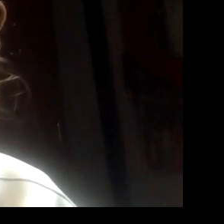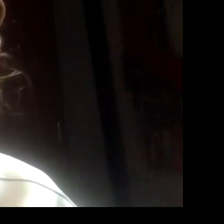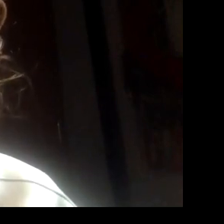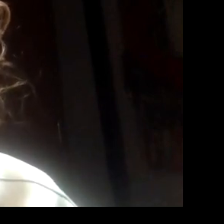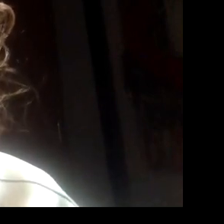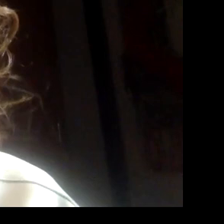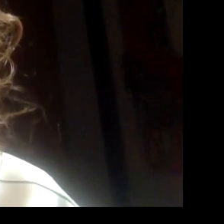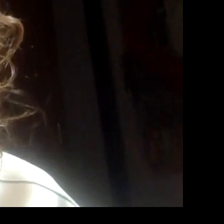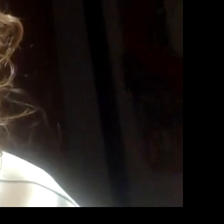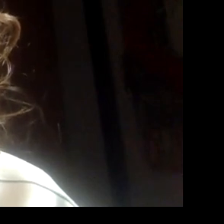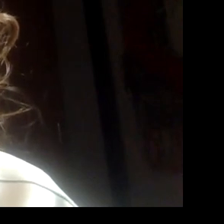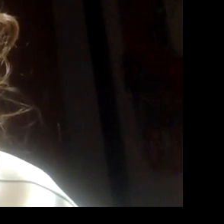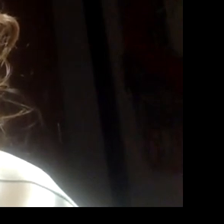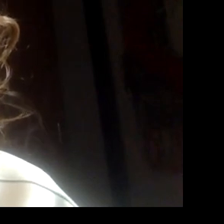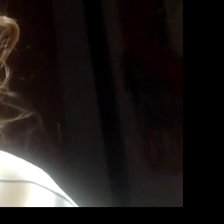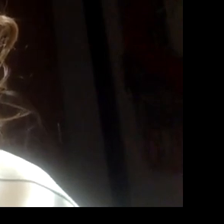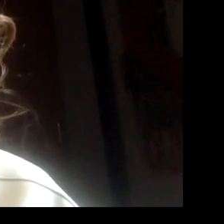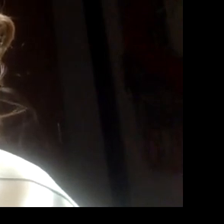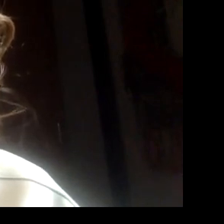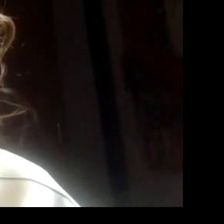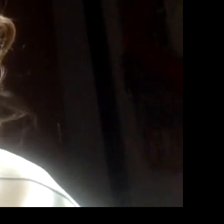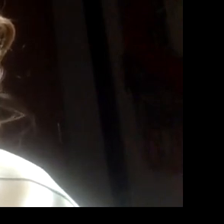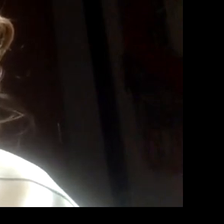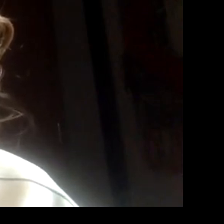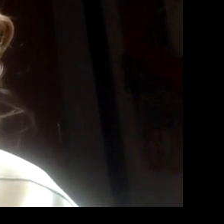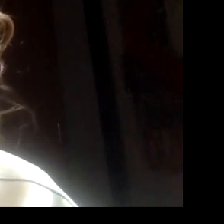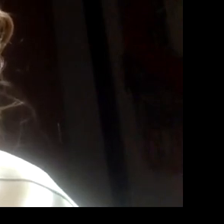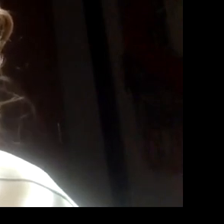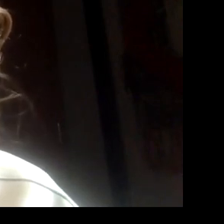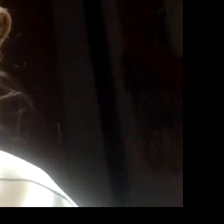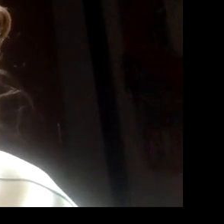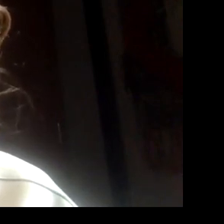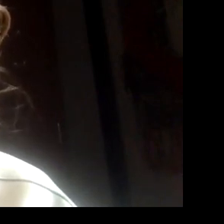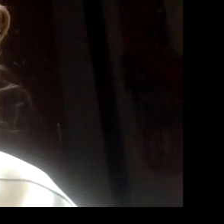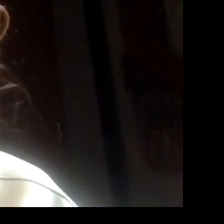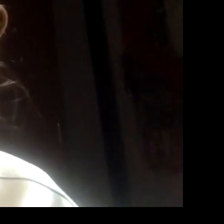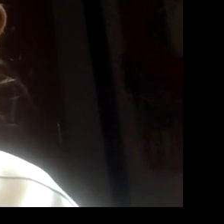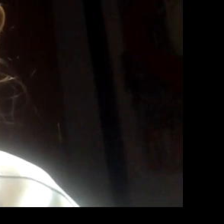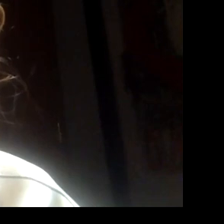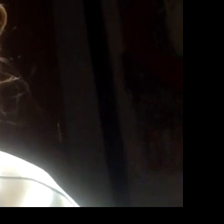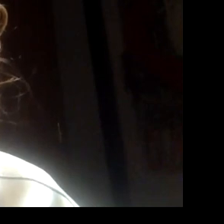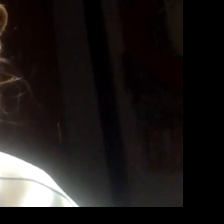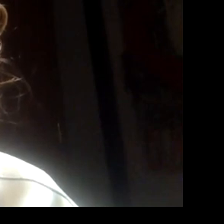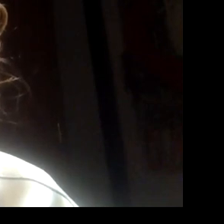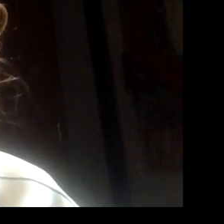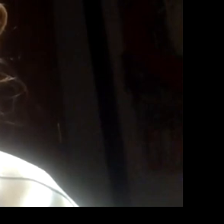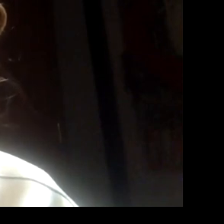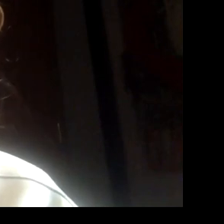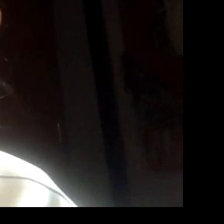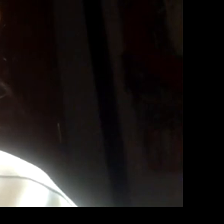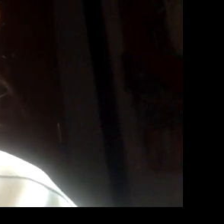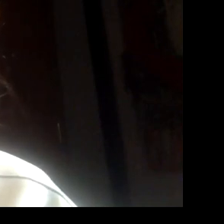AEN 2021. Es un placer para nosotros dar comienzo a este gran evento y contar con ustedes a lo largo de estos 3 días de